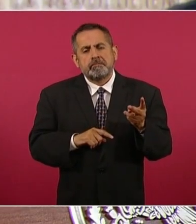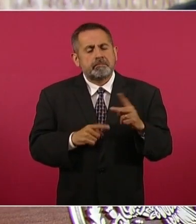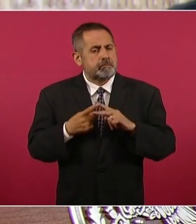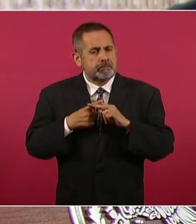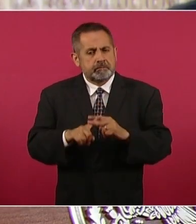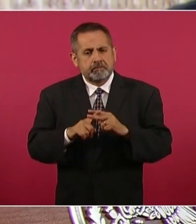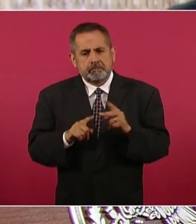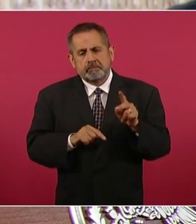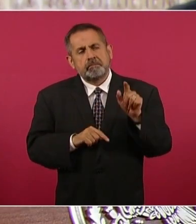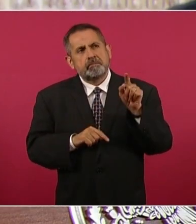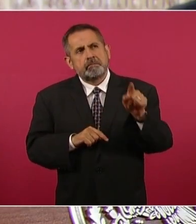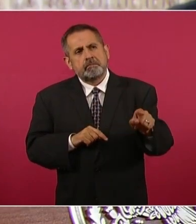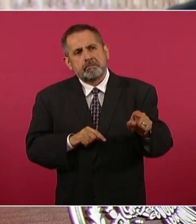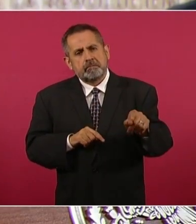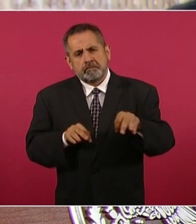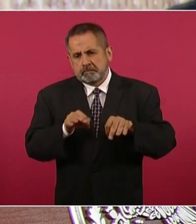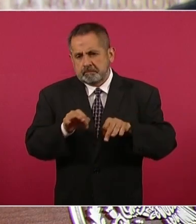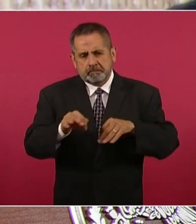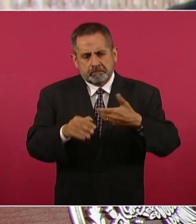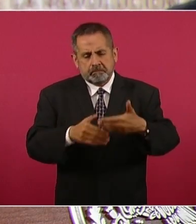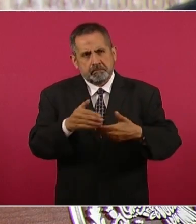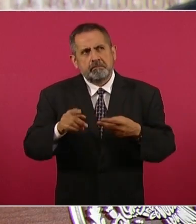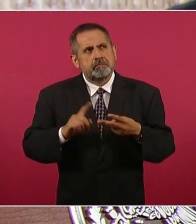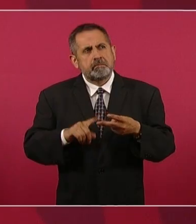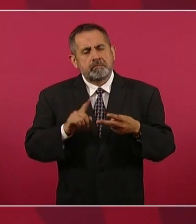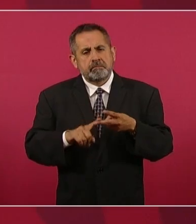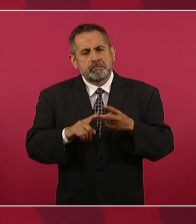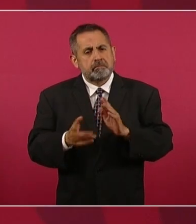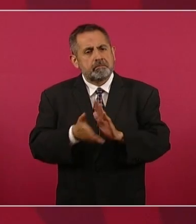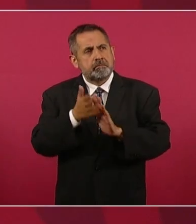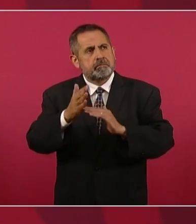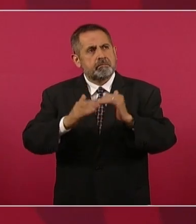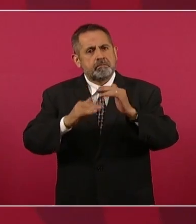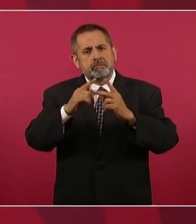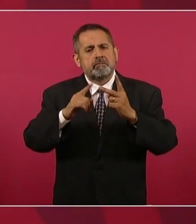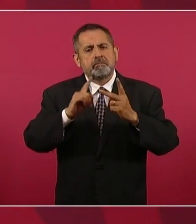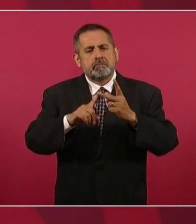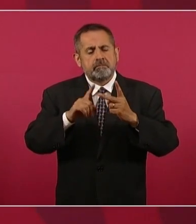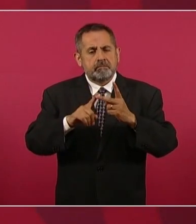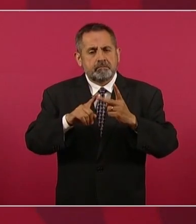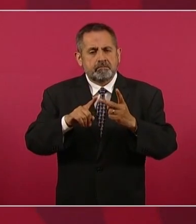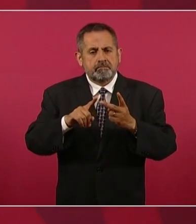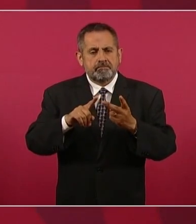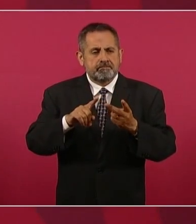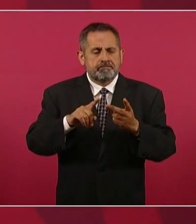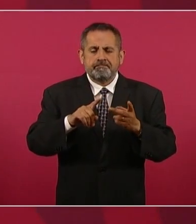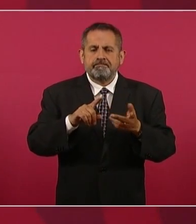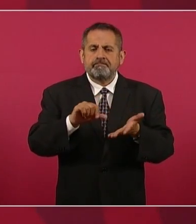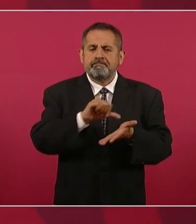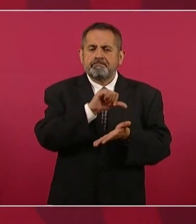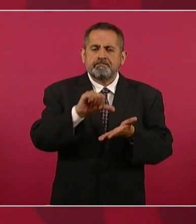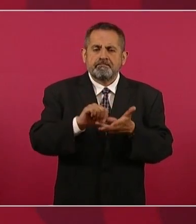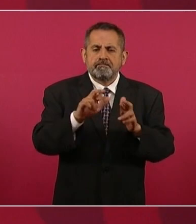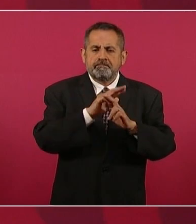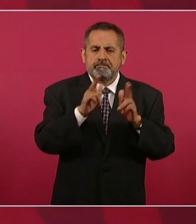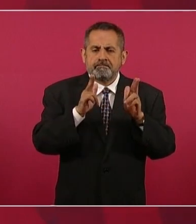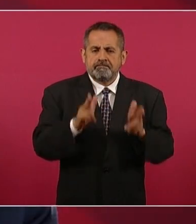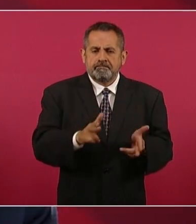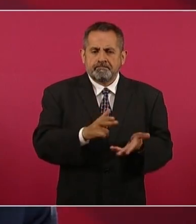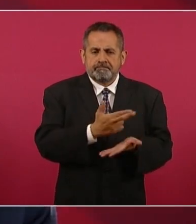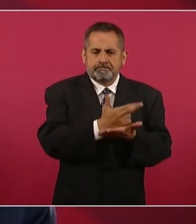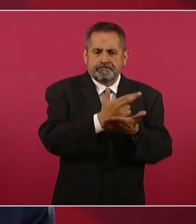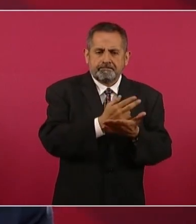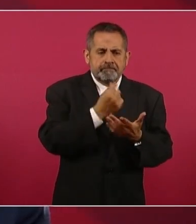iniciar los trabajos de la construcción de un centro de rehabilitación para niñas, niños